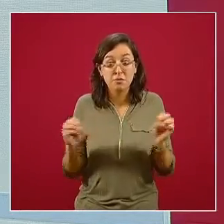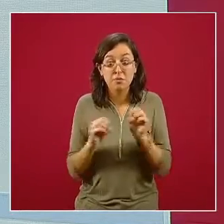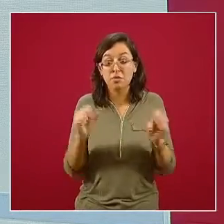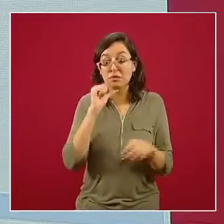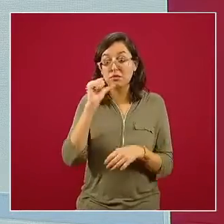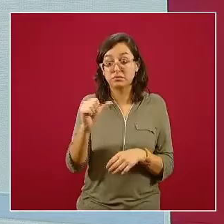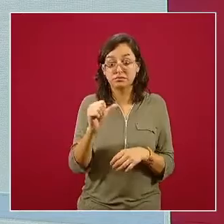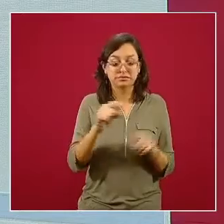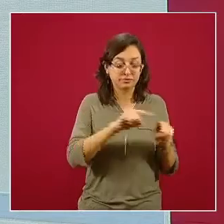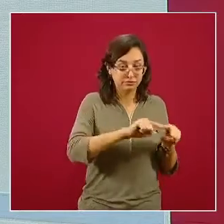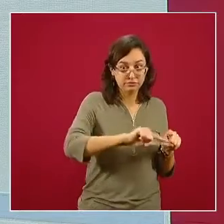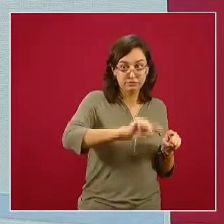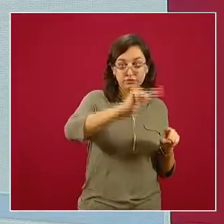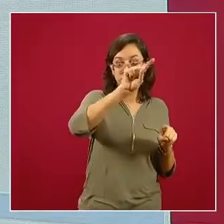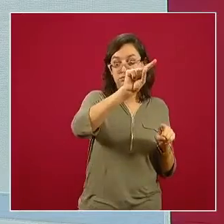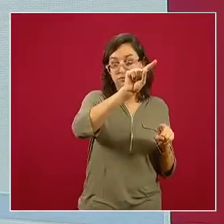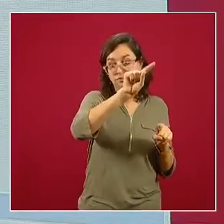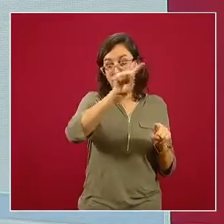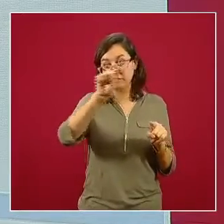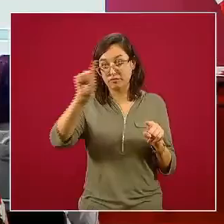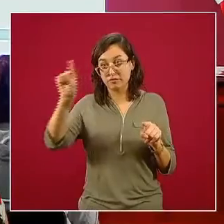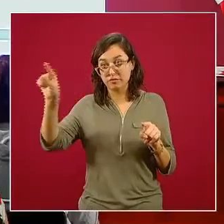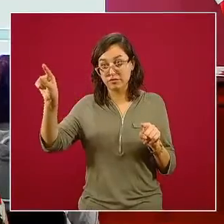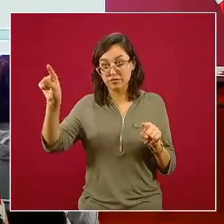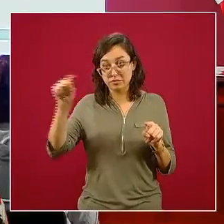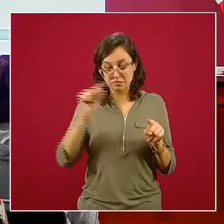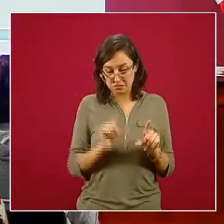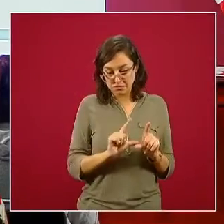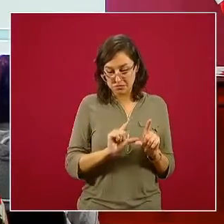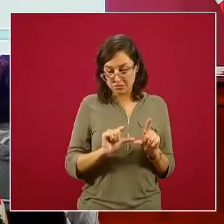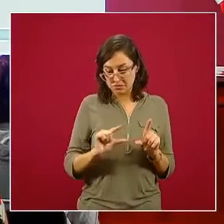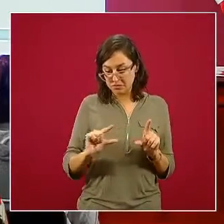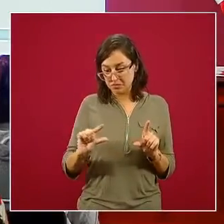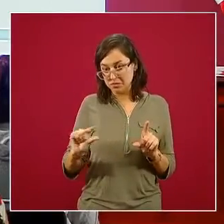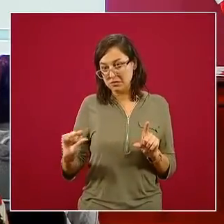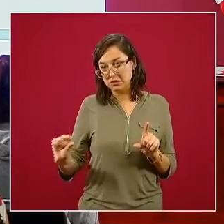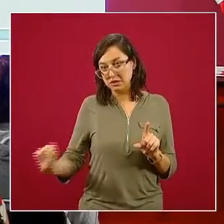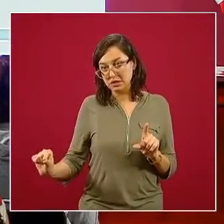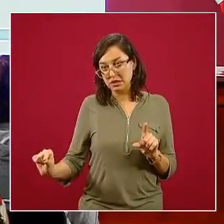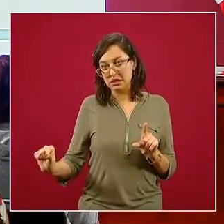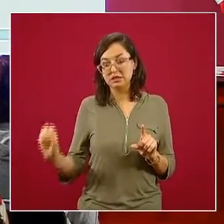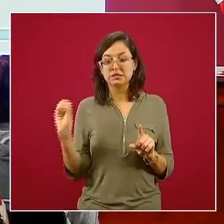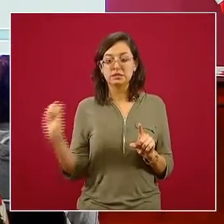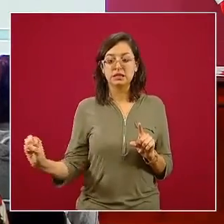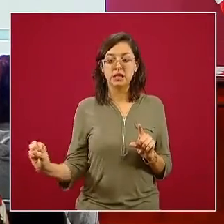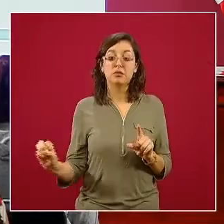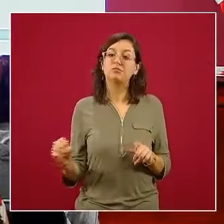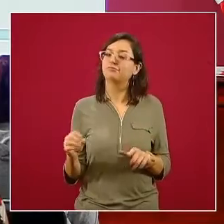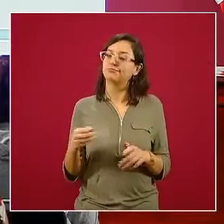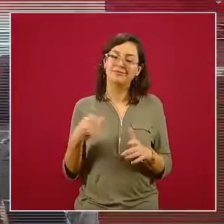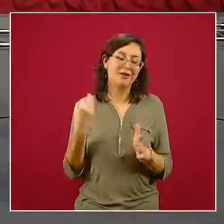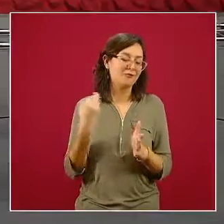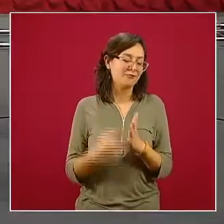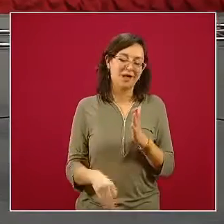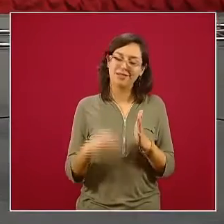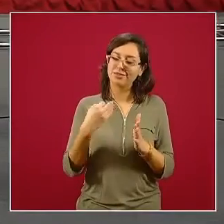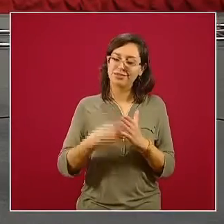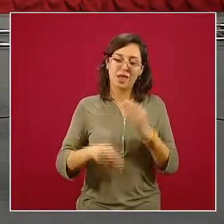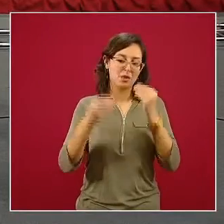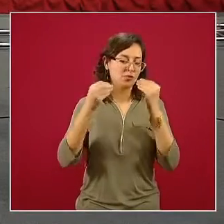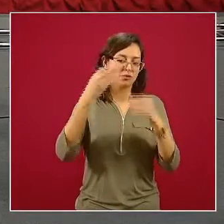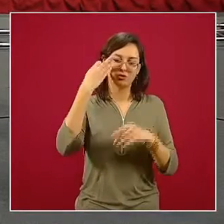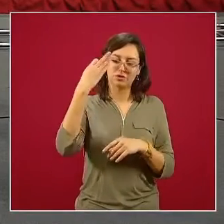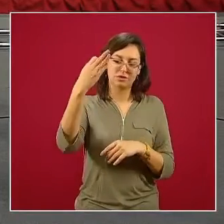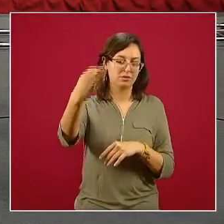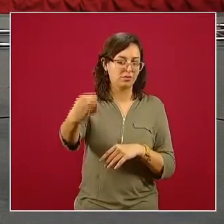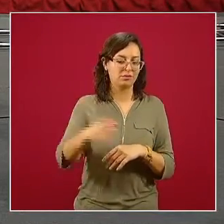será plana, aquí ya no habrá barras, no habrá columnas, cero nuevos casos. Nos falta todavía para llegar a ese